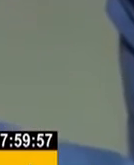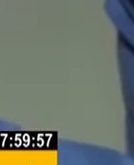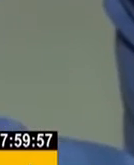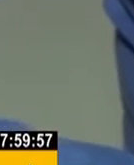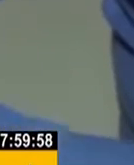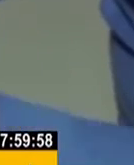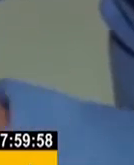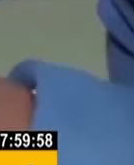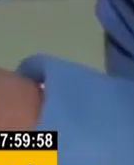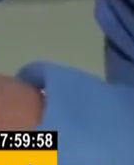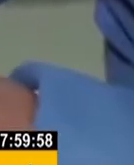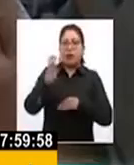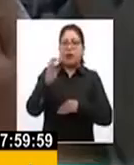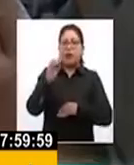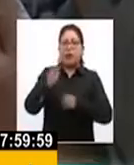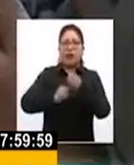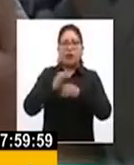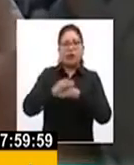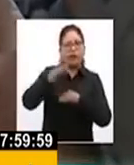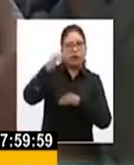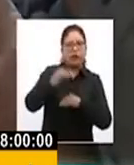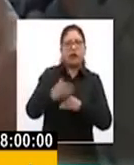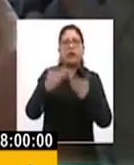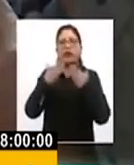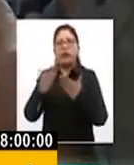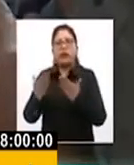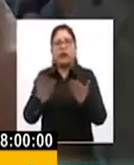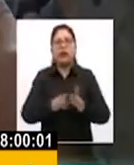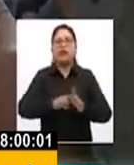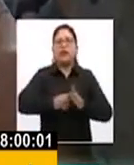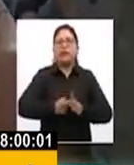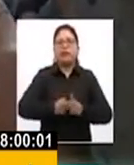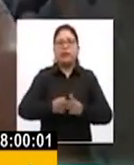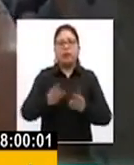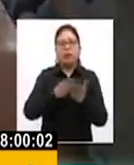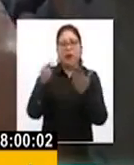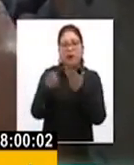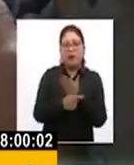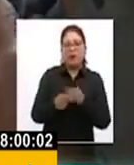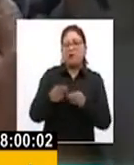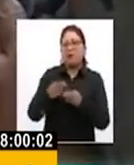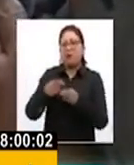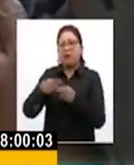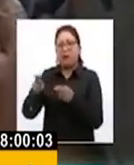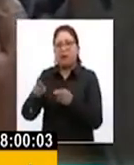patologías preexistentes también pueden asistir a los centros de vacunación. Actualmente el país solo